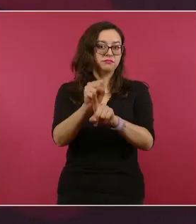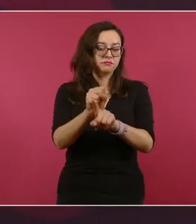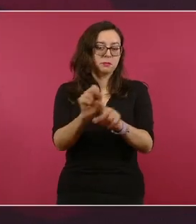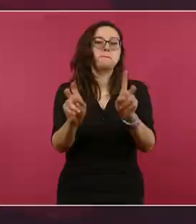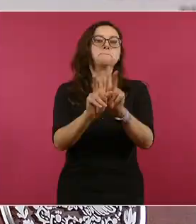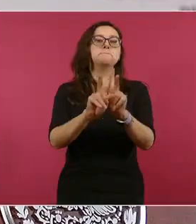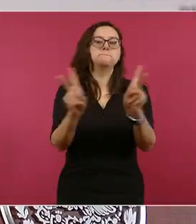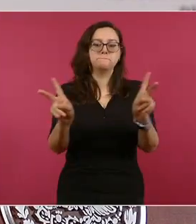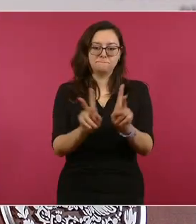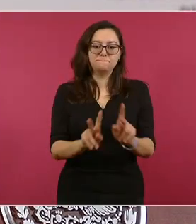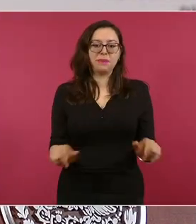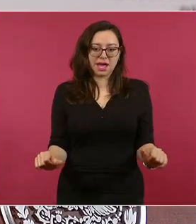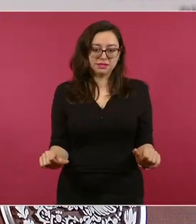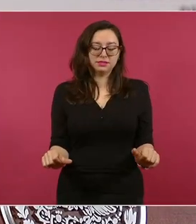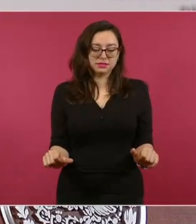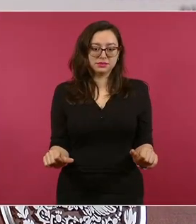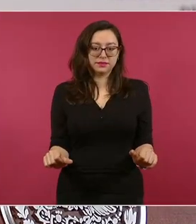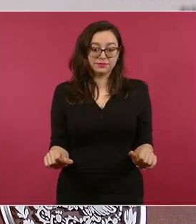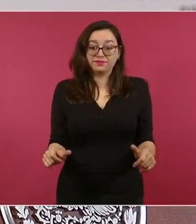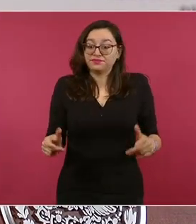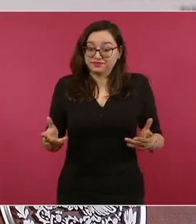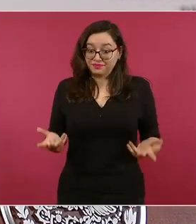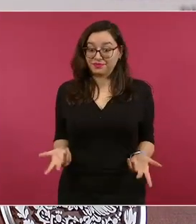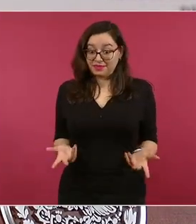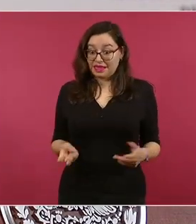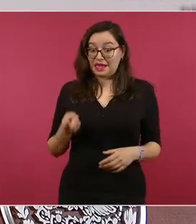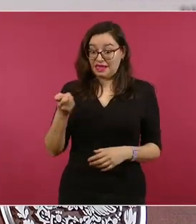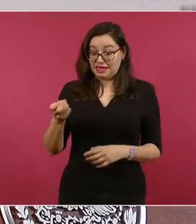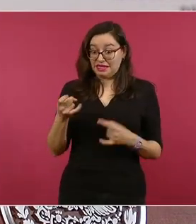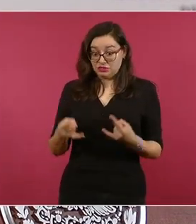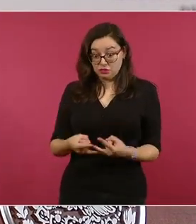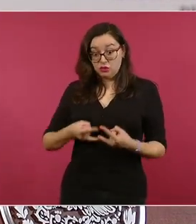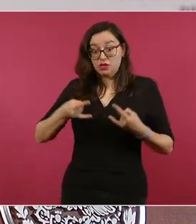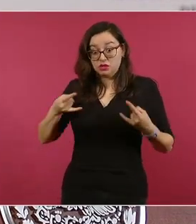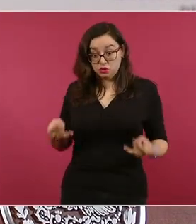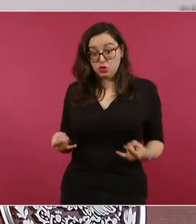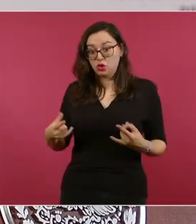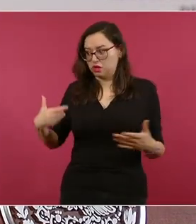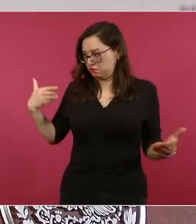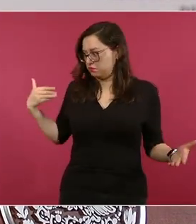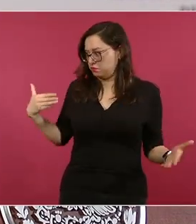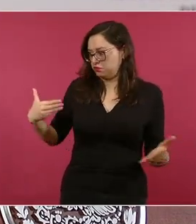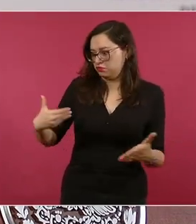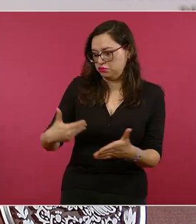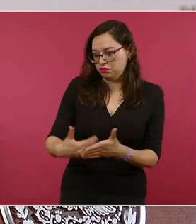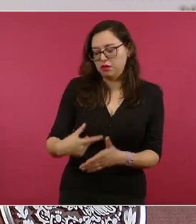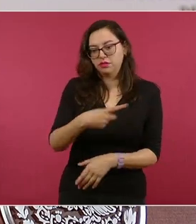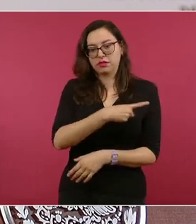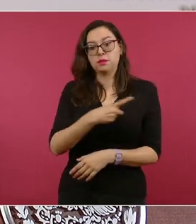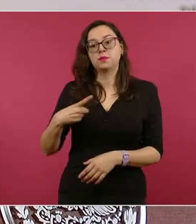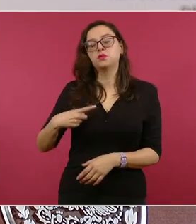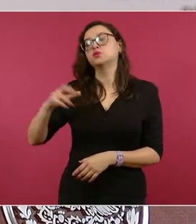Entonces, es la historia. Pero ¿cuál ha sido el comportamiento también